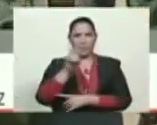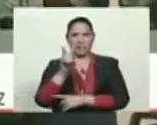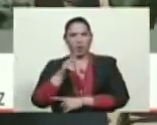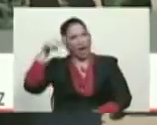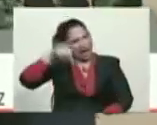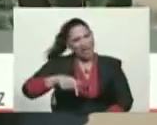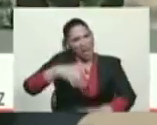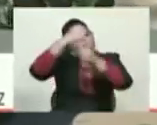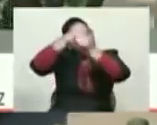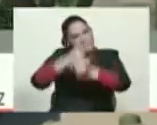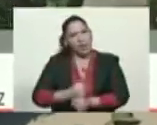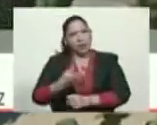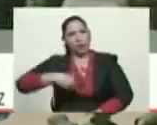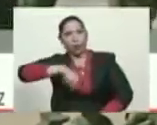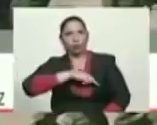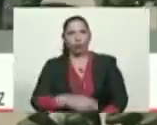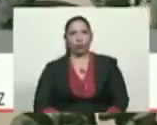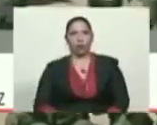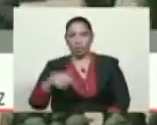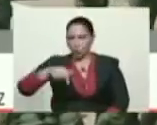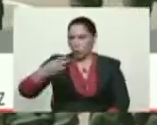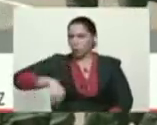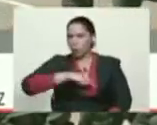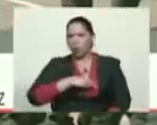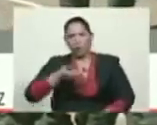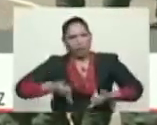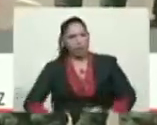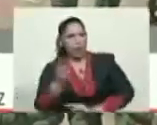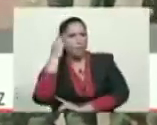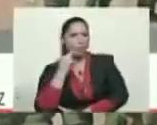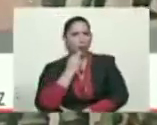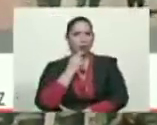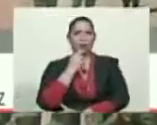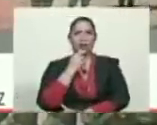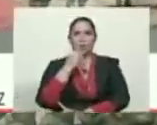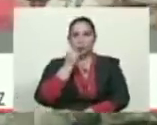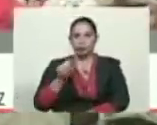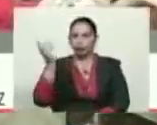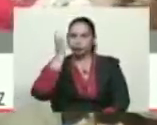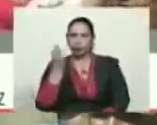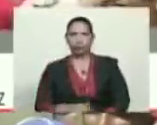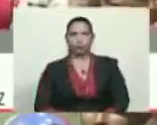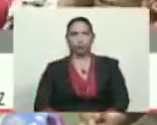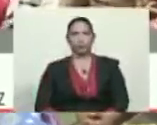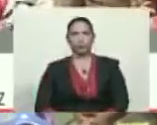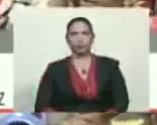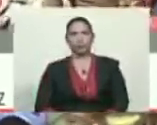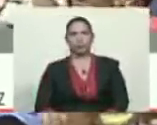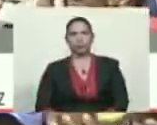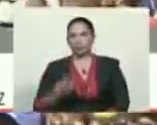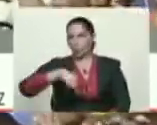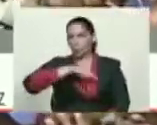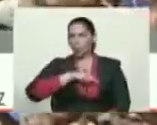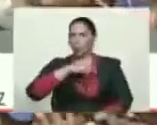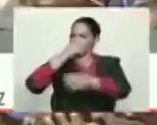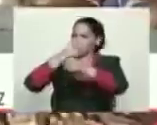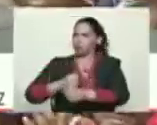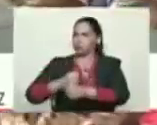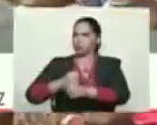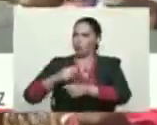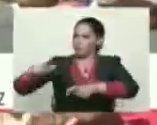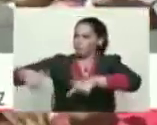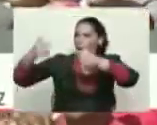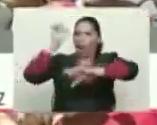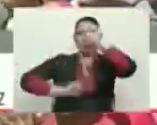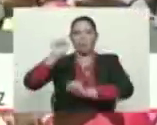los esperaremos. Aquí estaremos los hijos de Bolívar. Las hijas de Bolívar estaremos esperándolos para defender